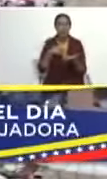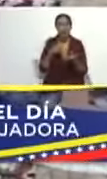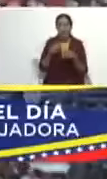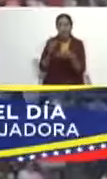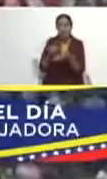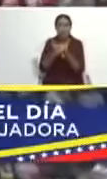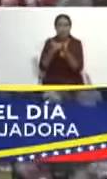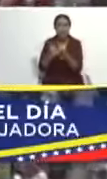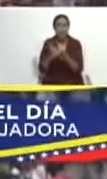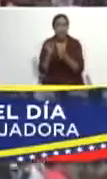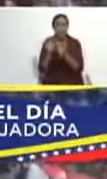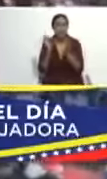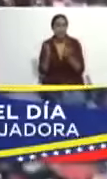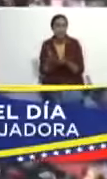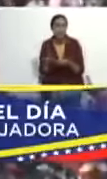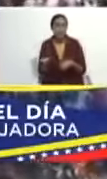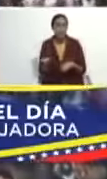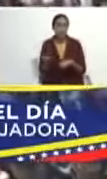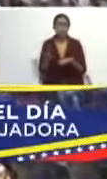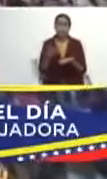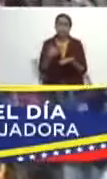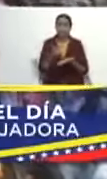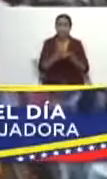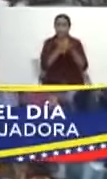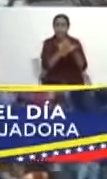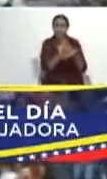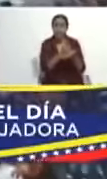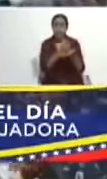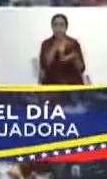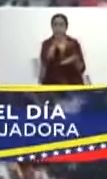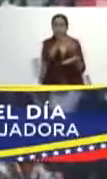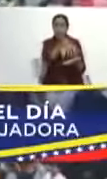familia, para mantener el Estado.